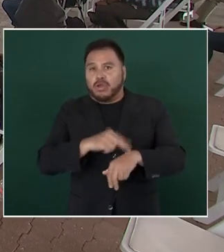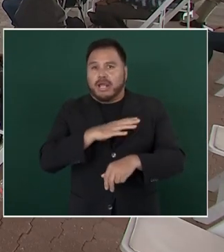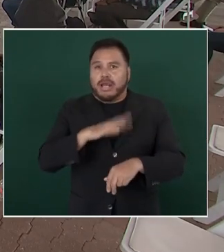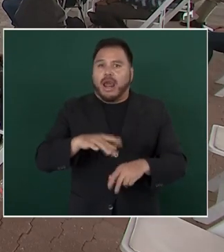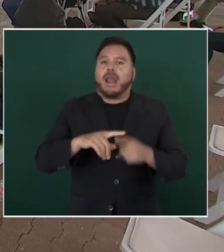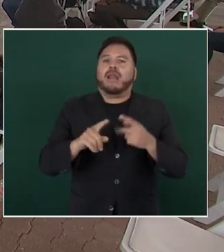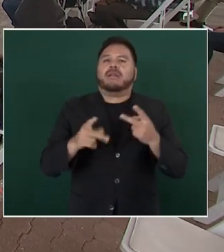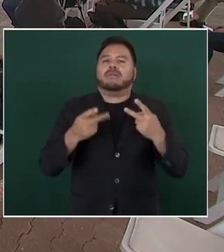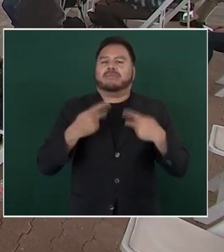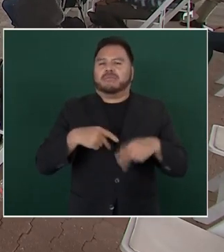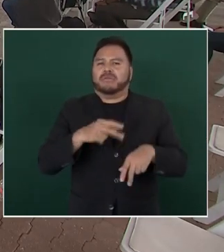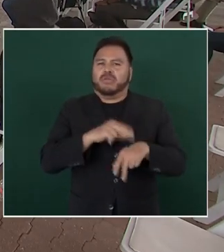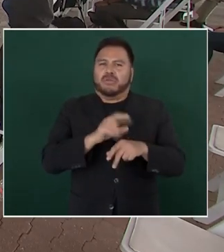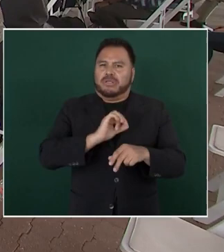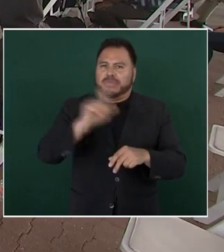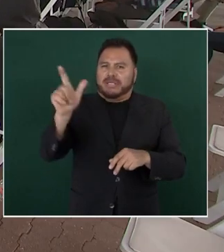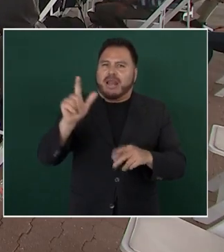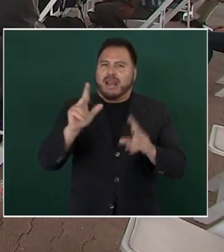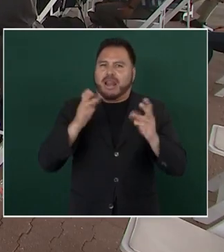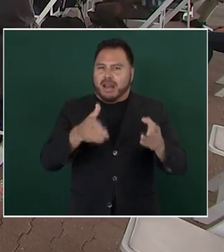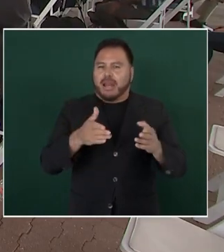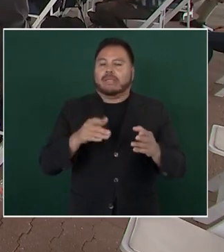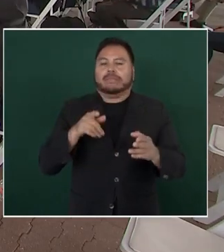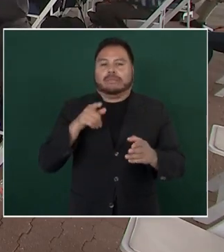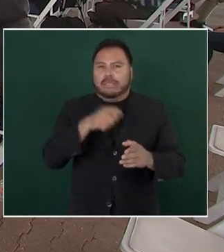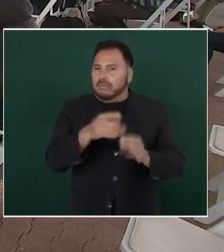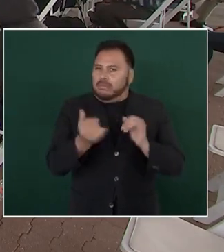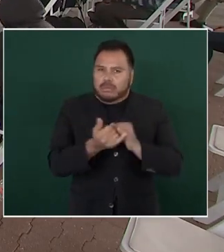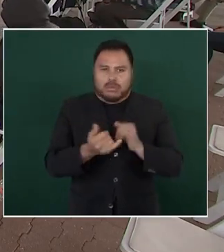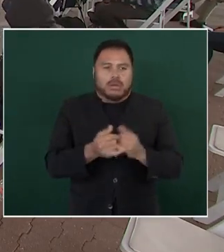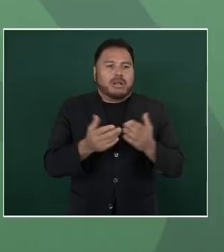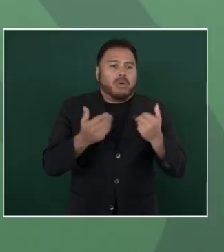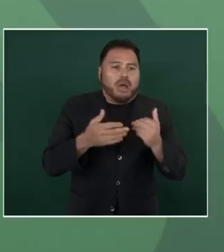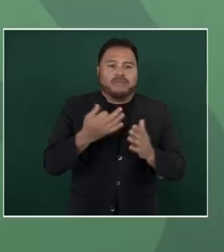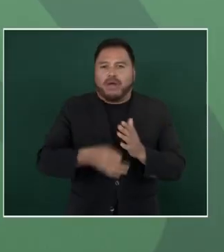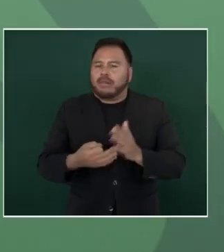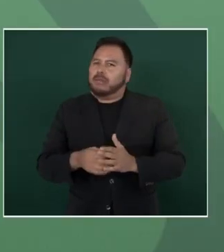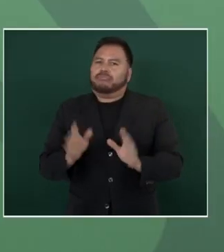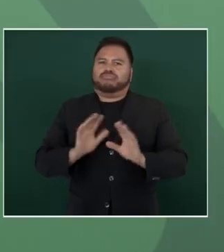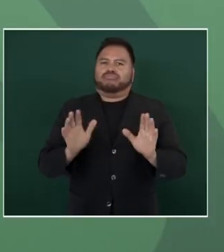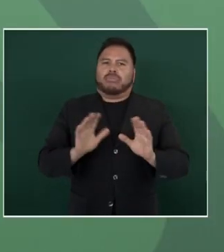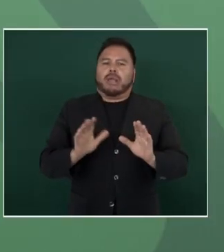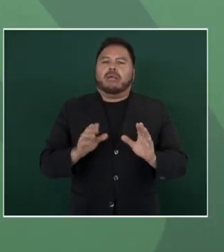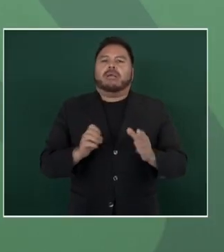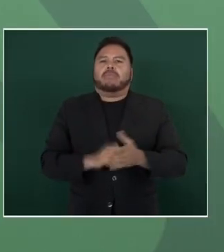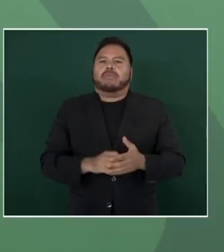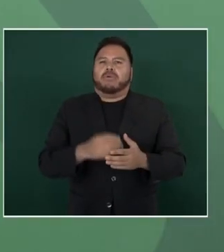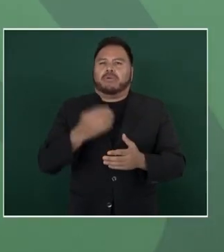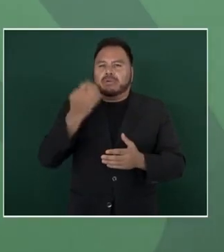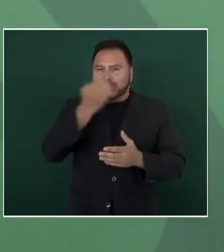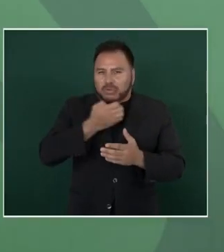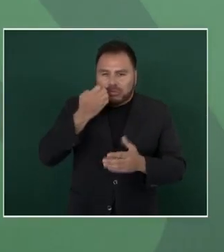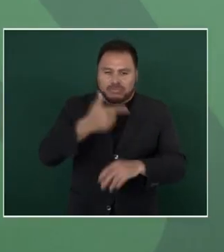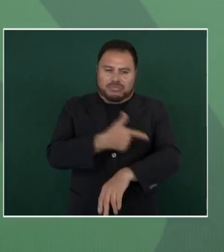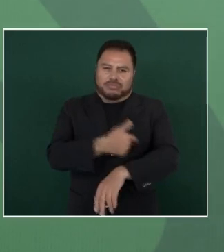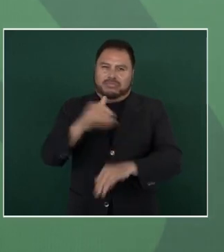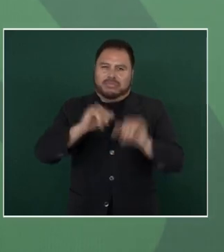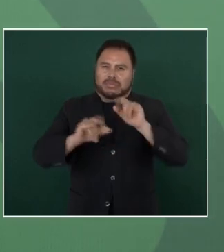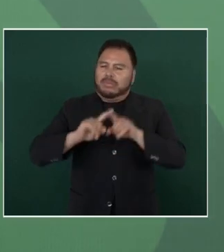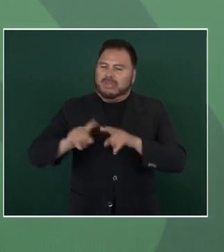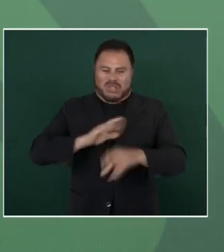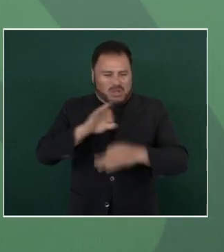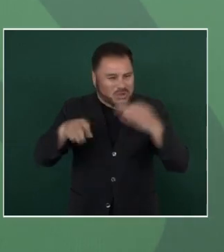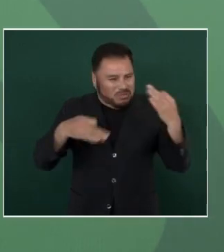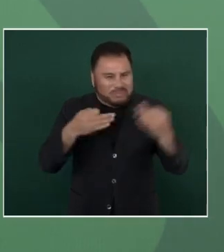los especialistas, que estudios, intervenciones quirúrgicas, toda la